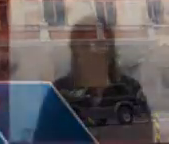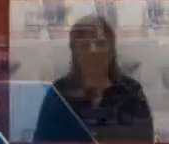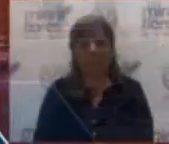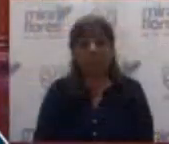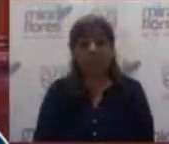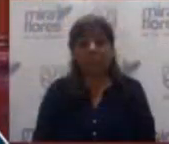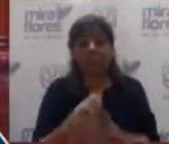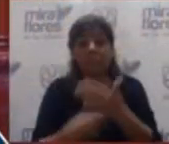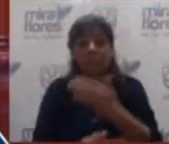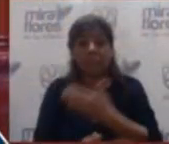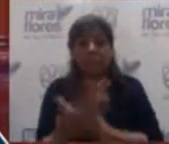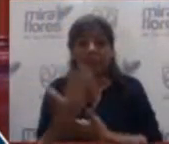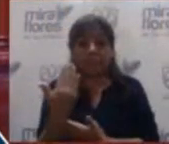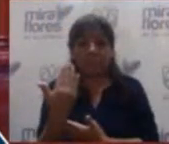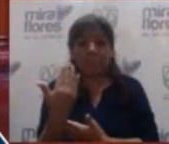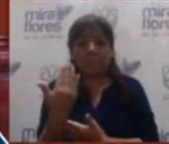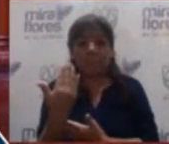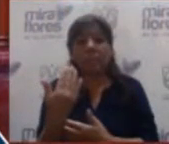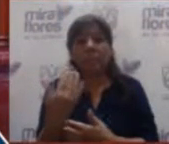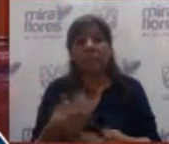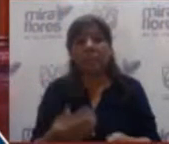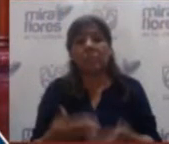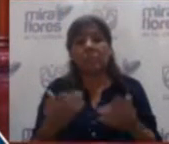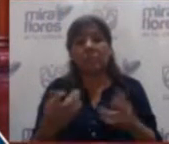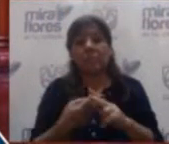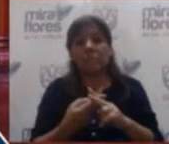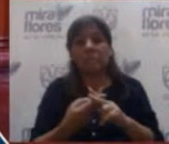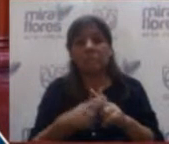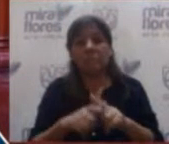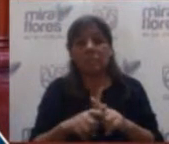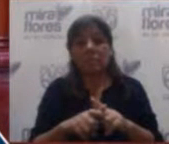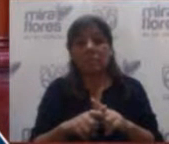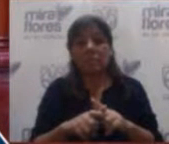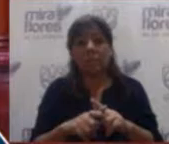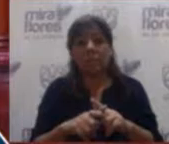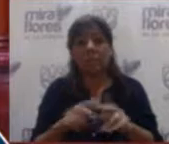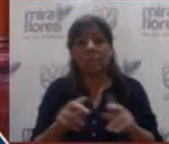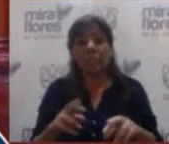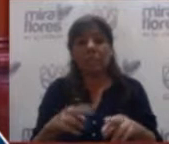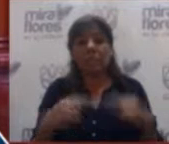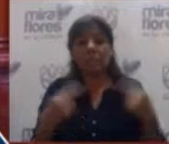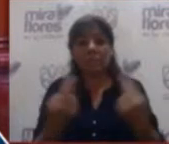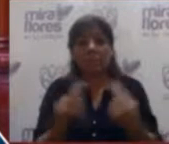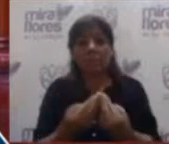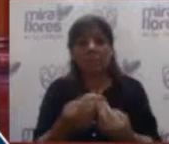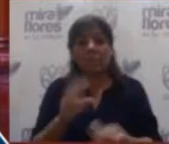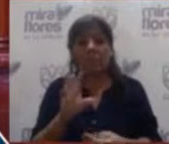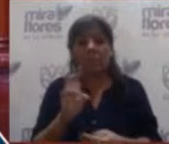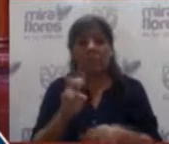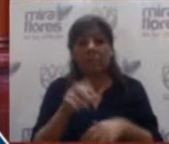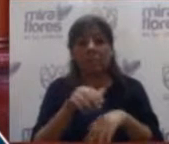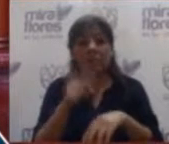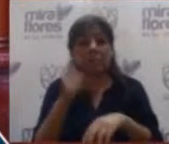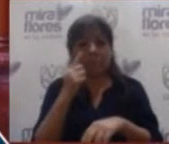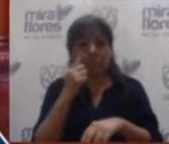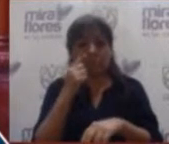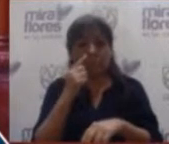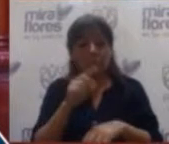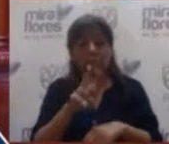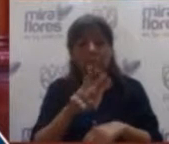Bien, muy buenos días. Vamos a dar inicio a la sesión ordinaria de la fecha, hoy 17 de junio del año